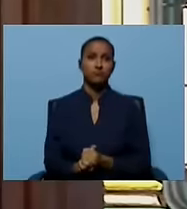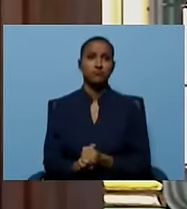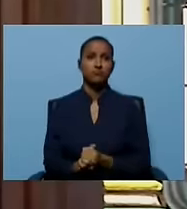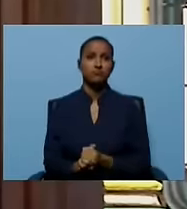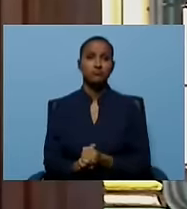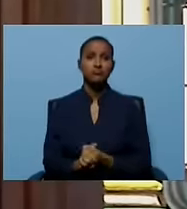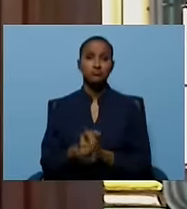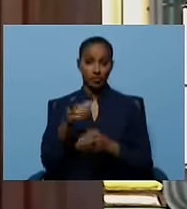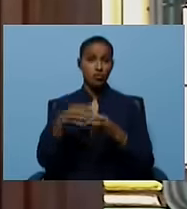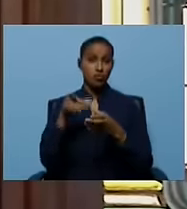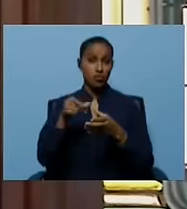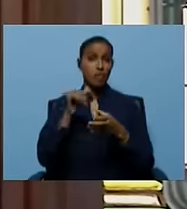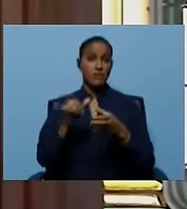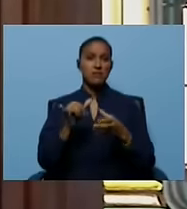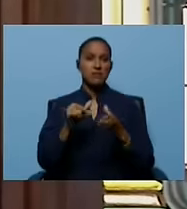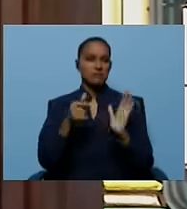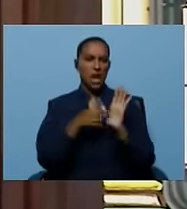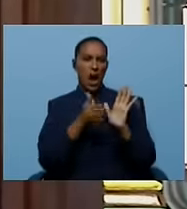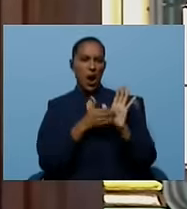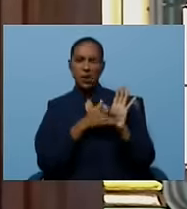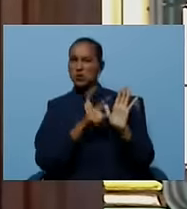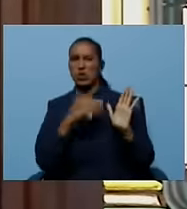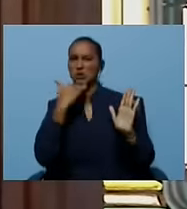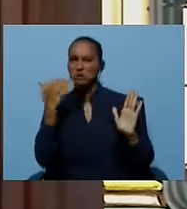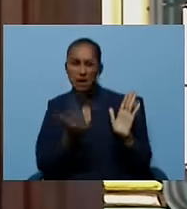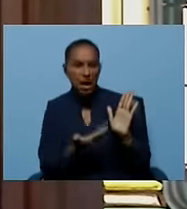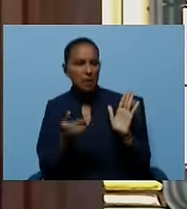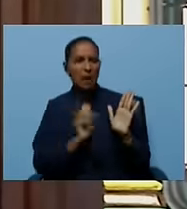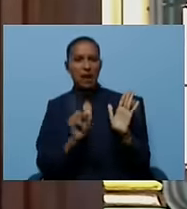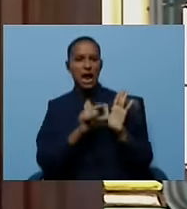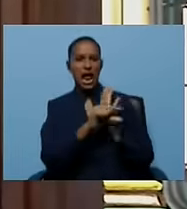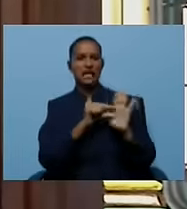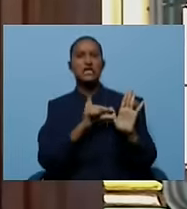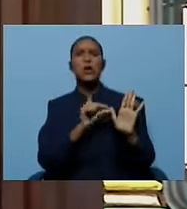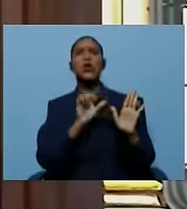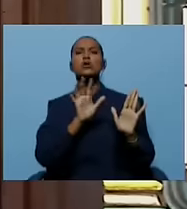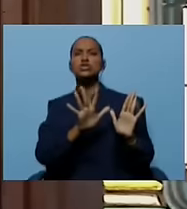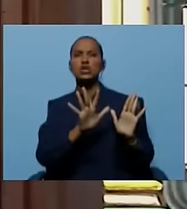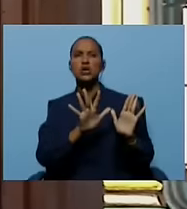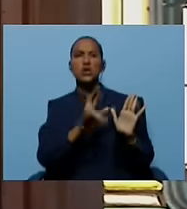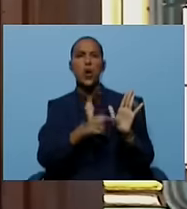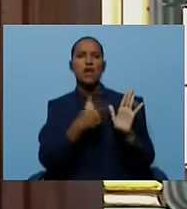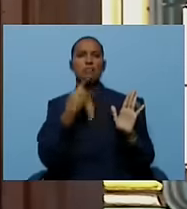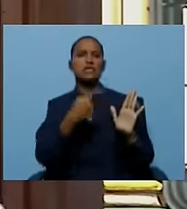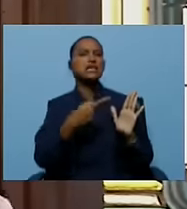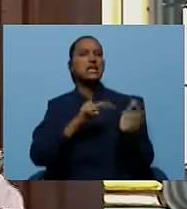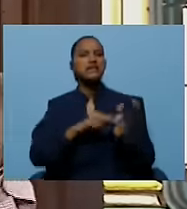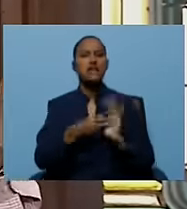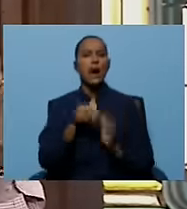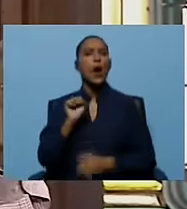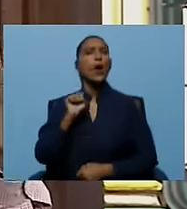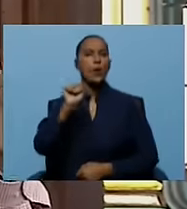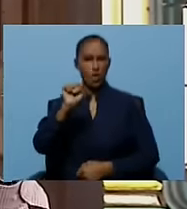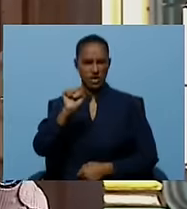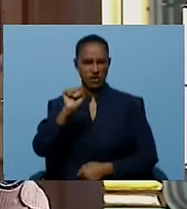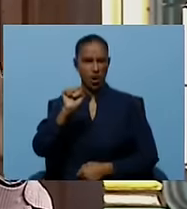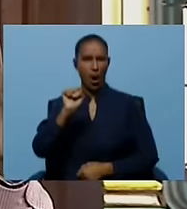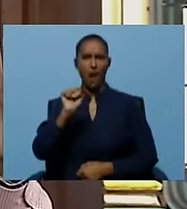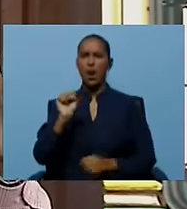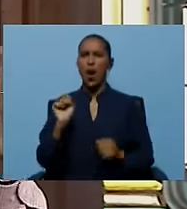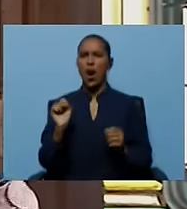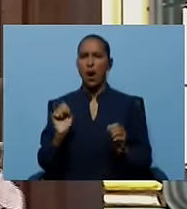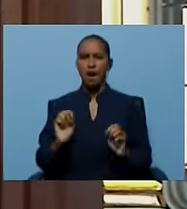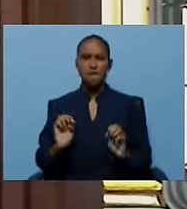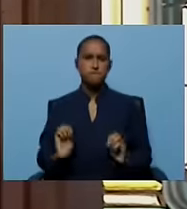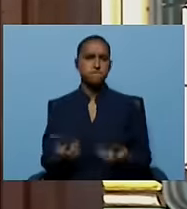Salieron a desfigurarla, salieron a decir que el artículo 5 era el comunismo, llegó el comunismo y